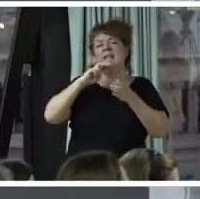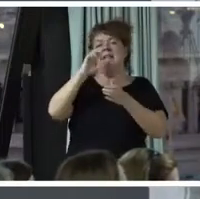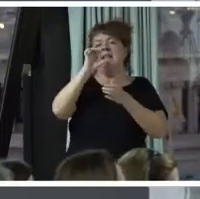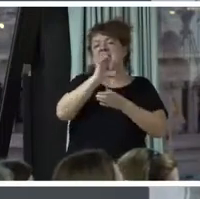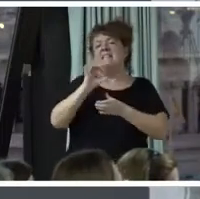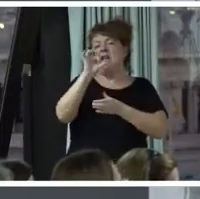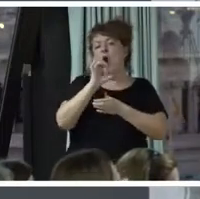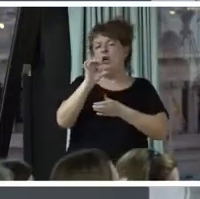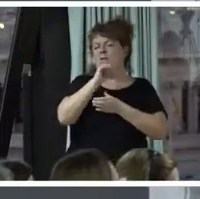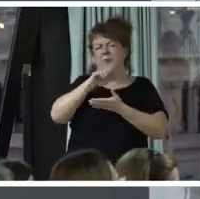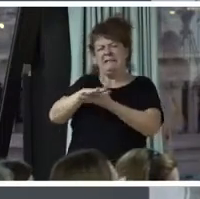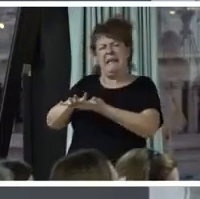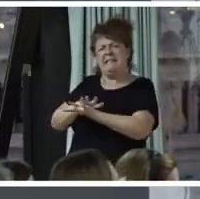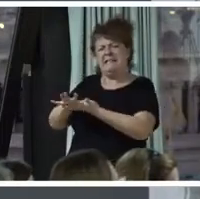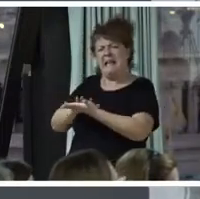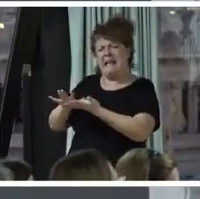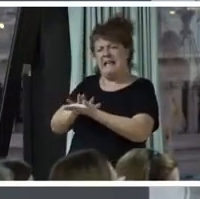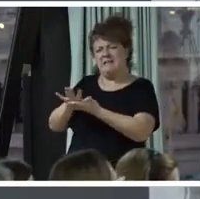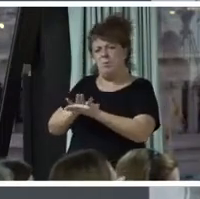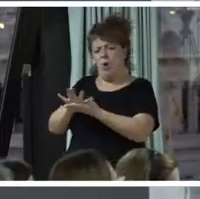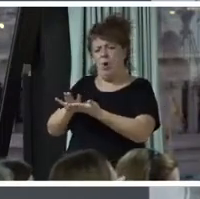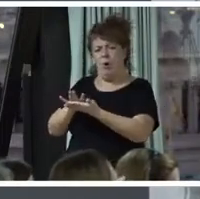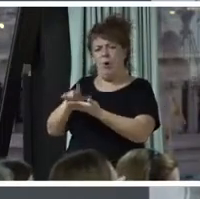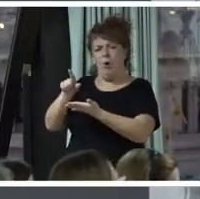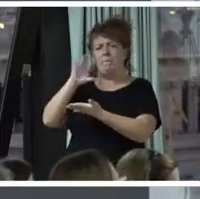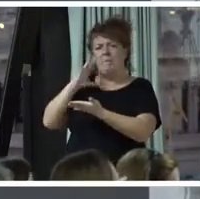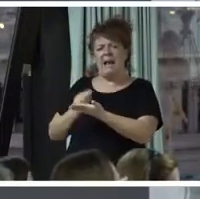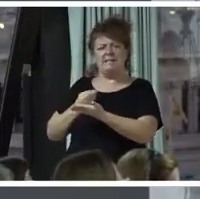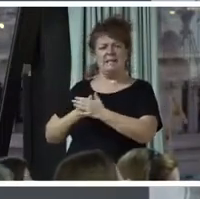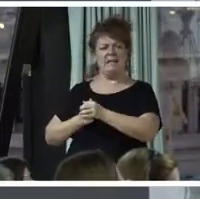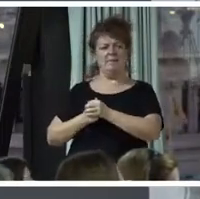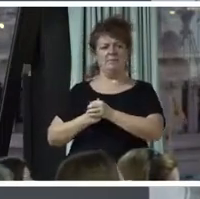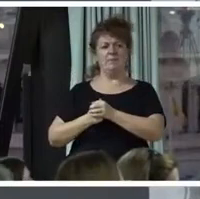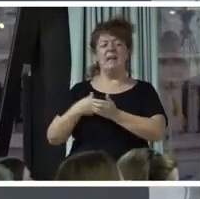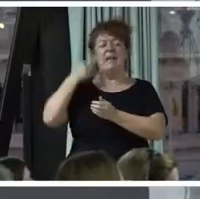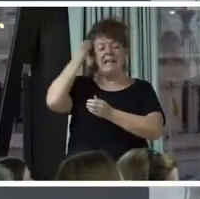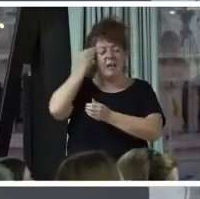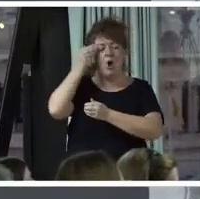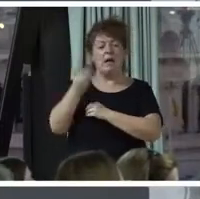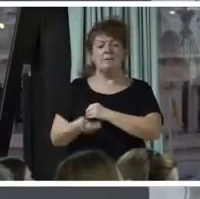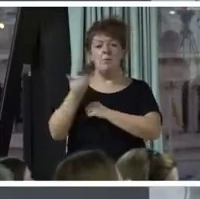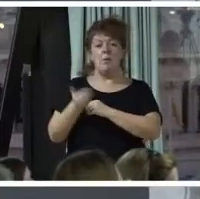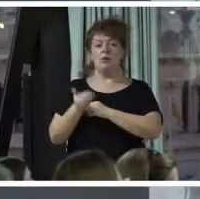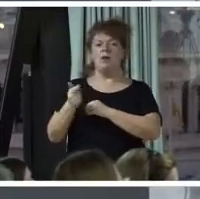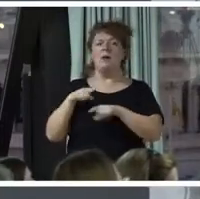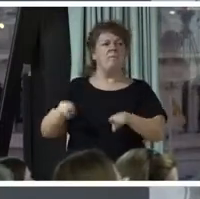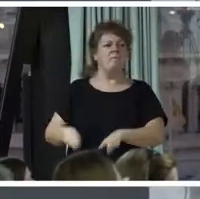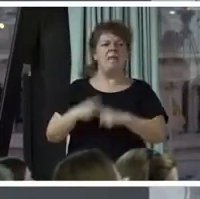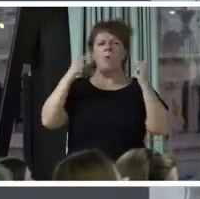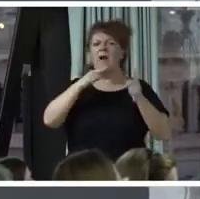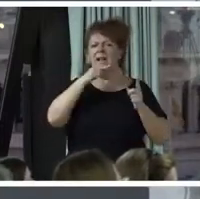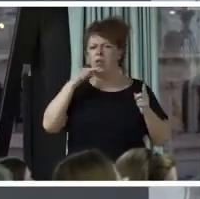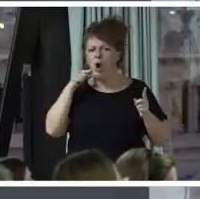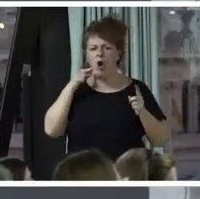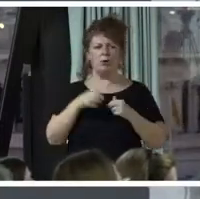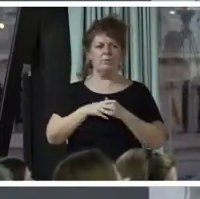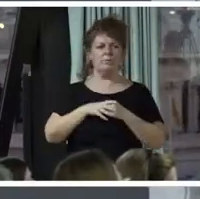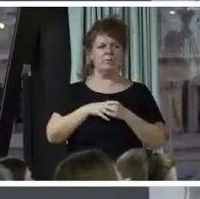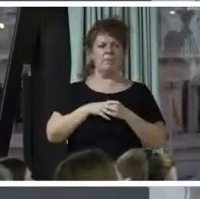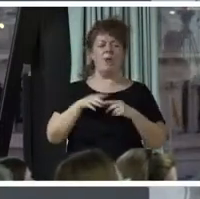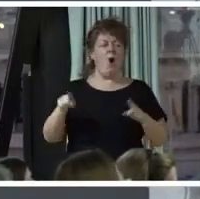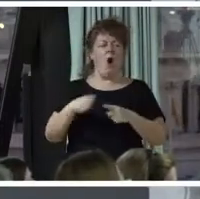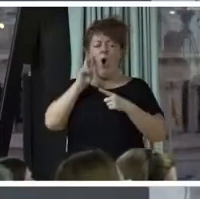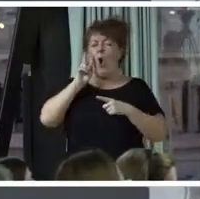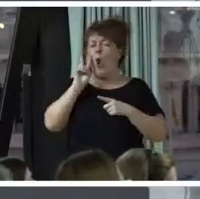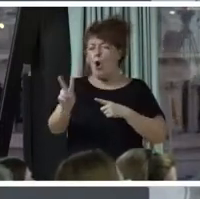el Exterminio del pueblo de Palestina em creo que es muy importante que a pesar del dolor y a pesar de que lo que